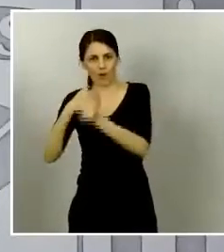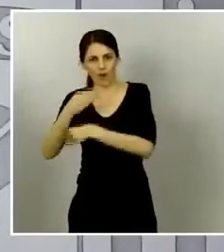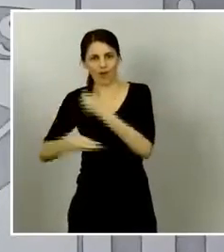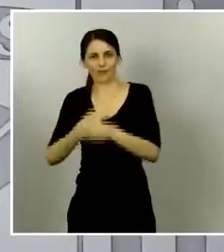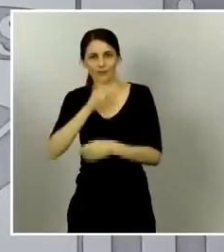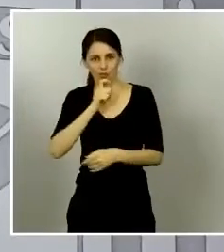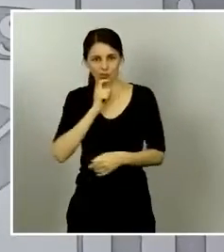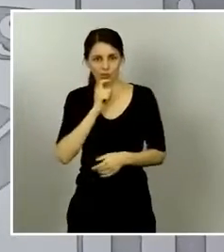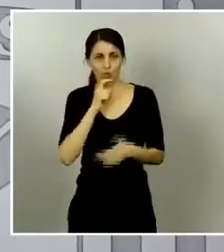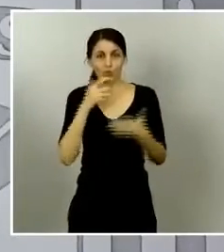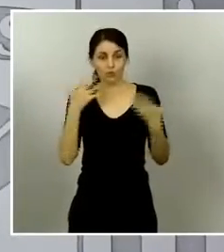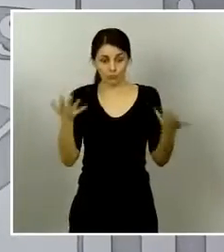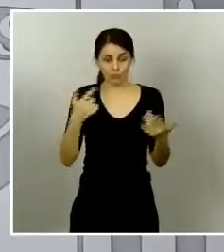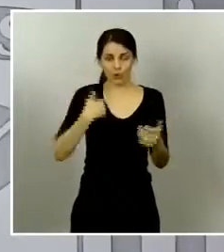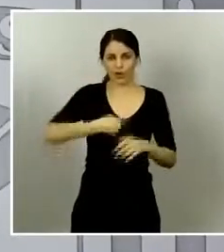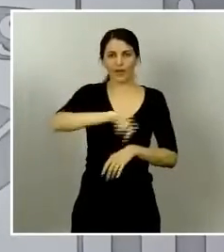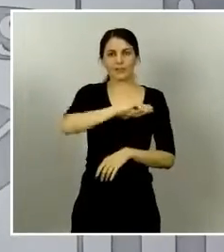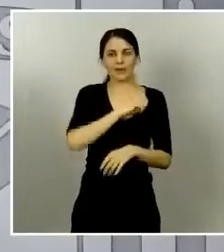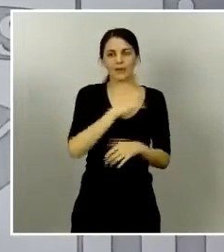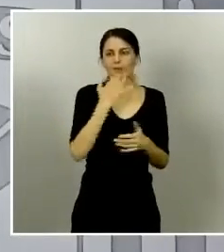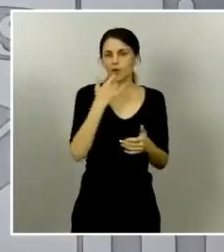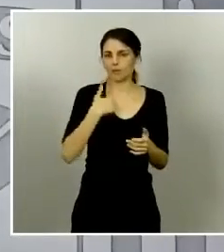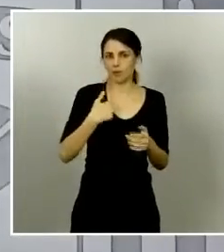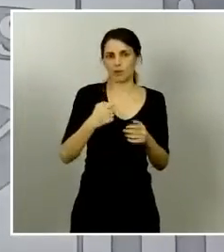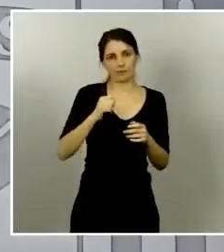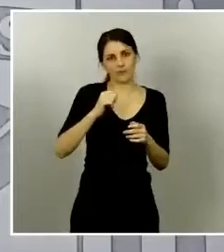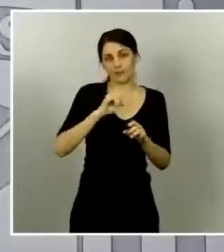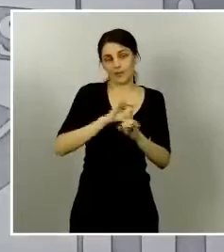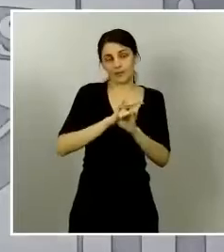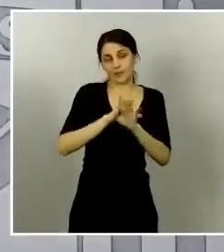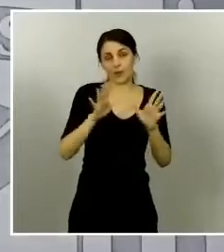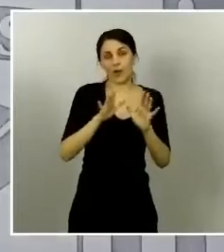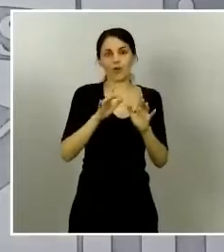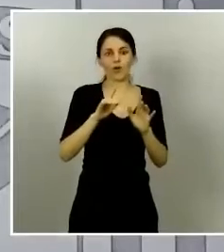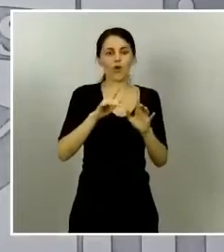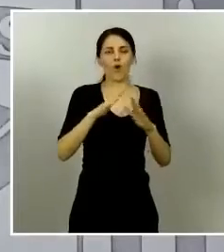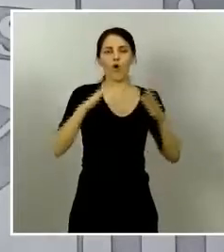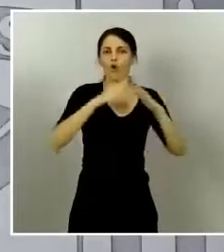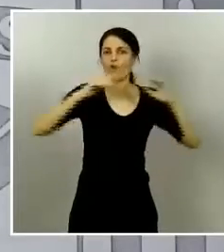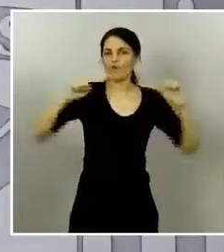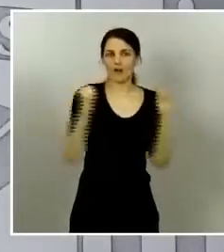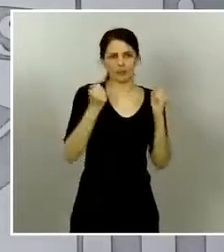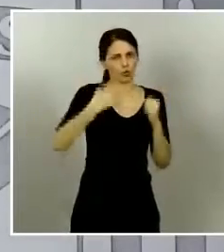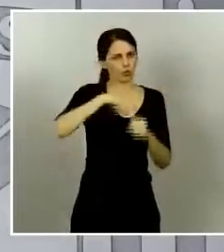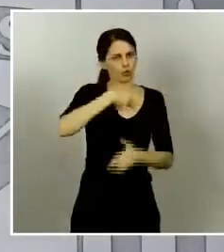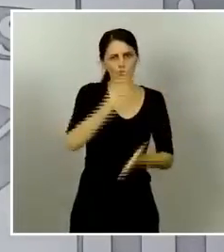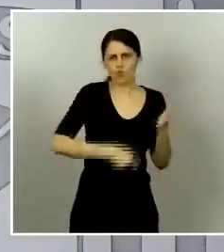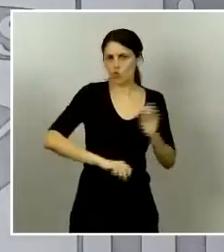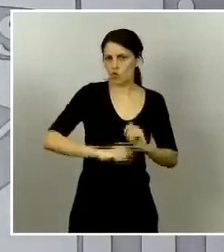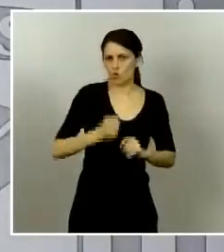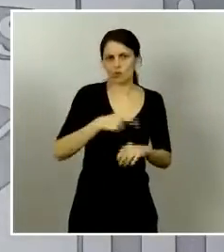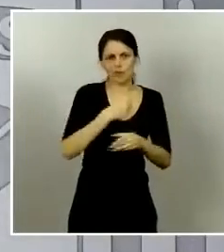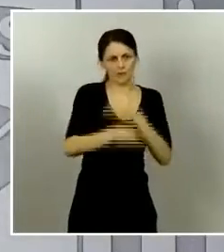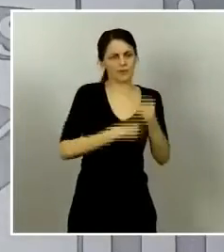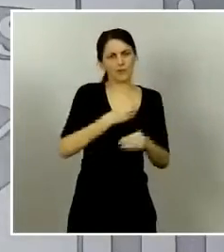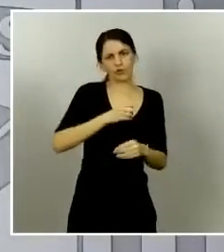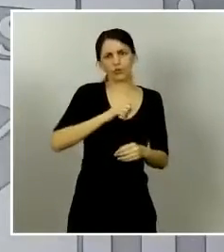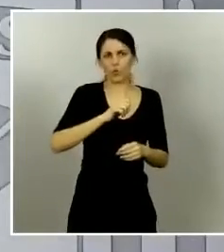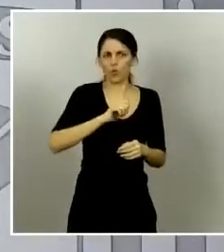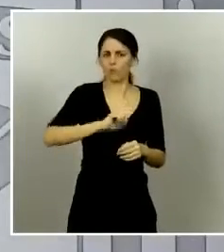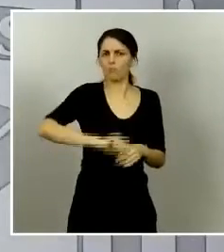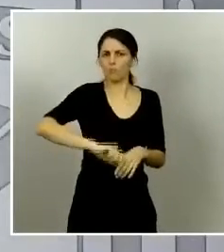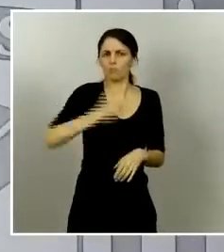que luego han sido seguidas por otros países de nuestro entorno. Fuimos uno de los países primero y más duro a la hora de decretar